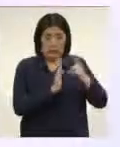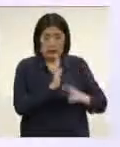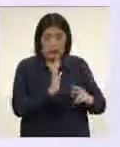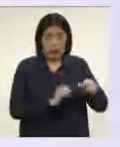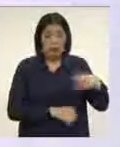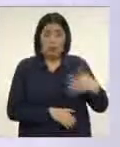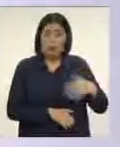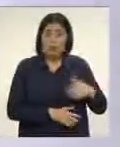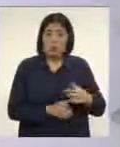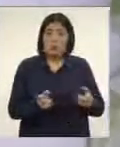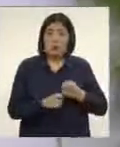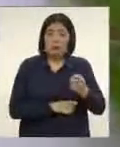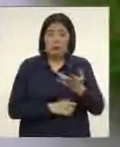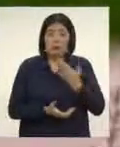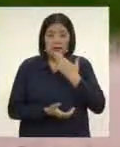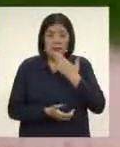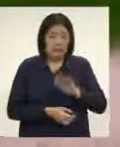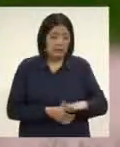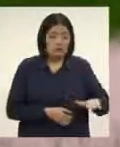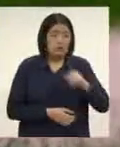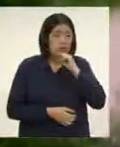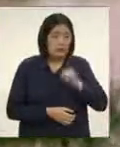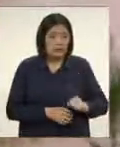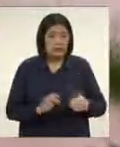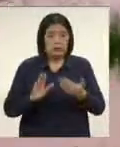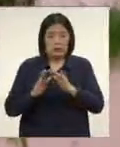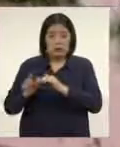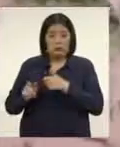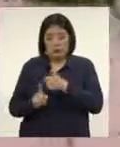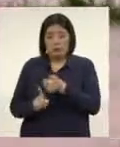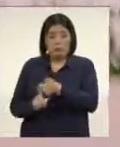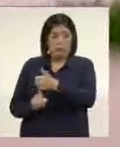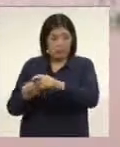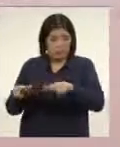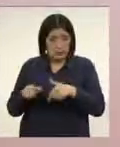puede afectar en mayor medida a niños, ancianos y a las comunidades nativas.